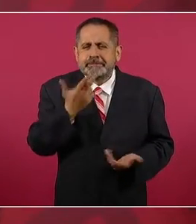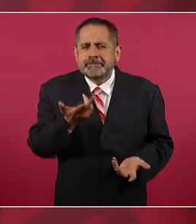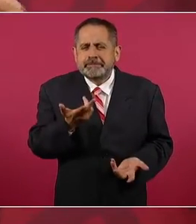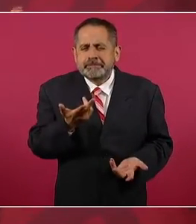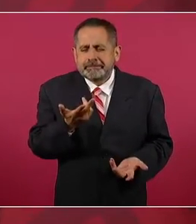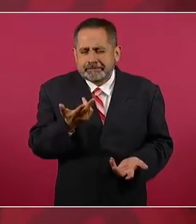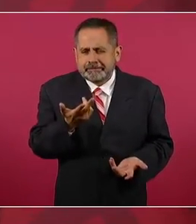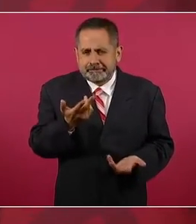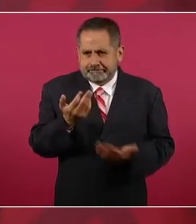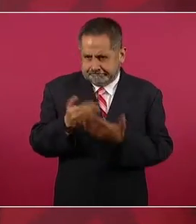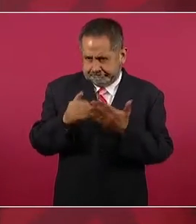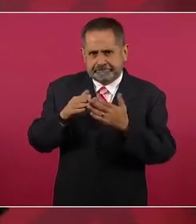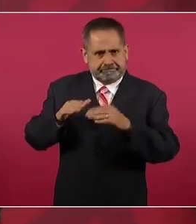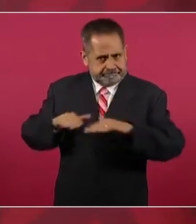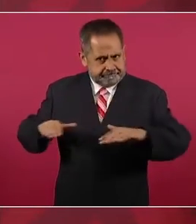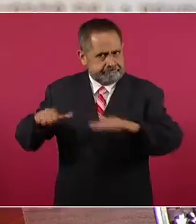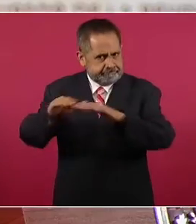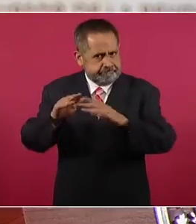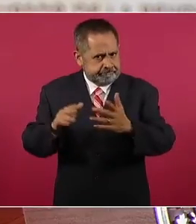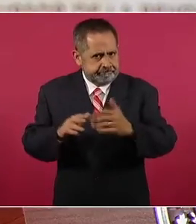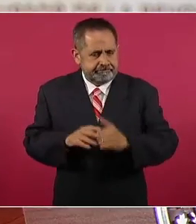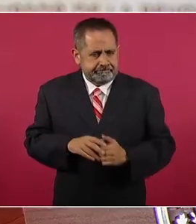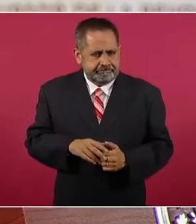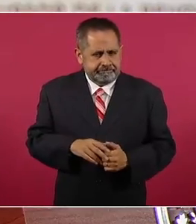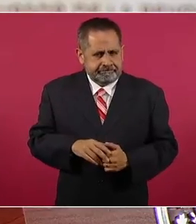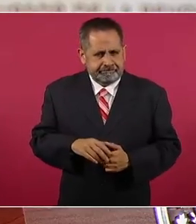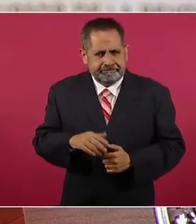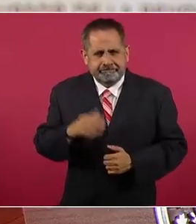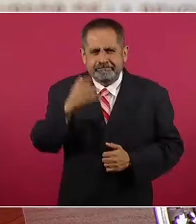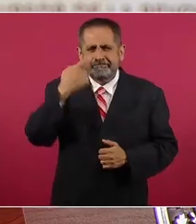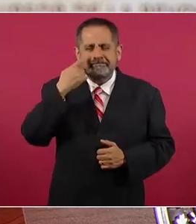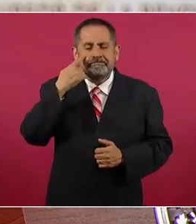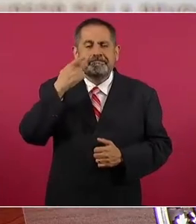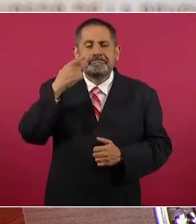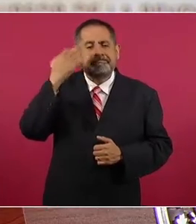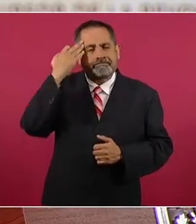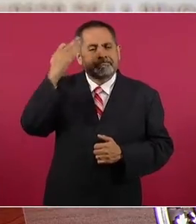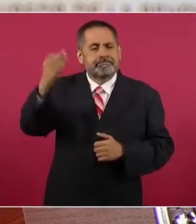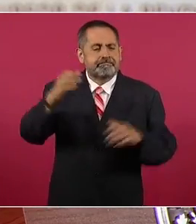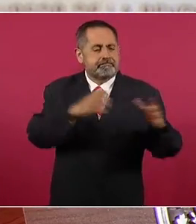Esto es interesante, pues. Durante todo el periodo neoliberal